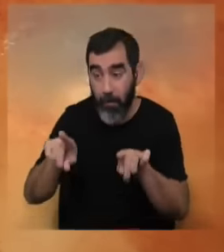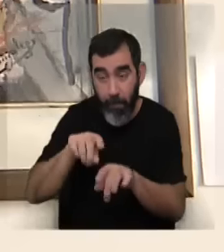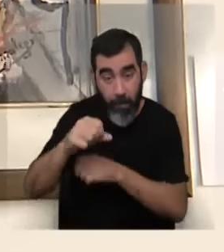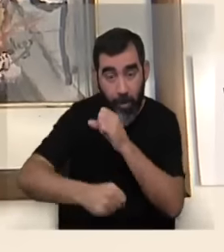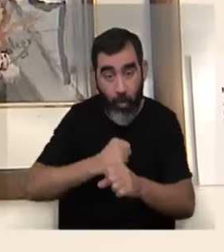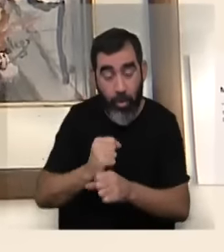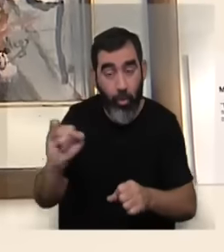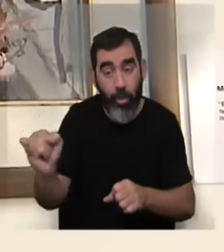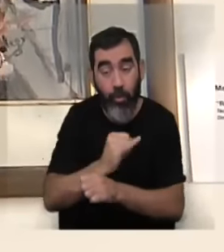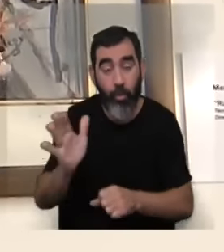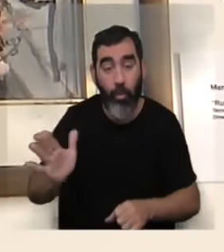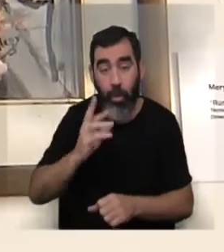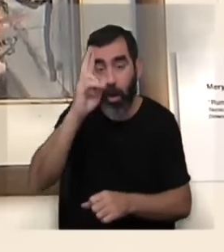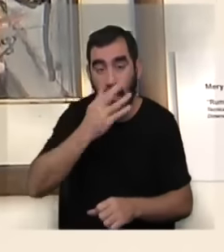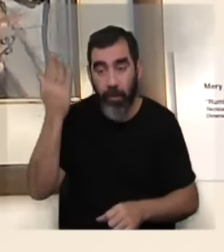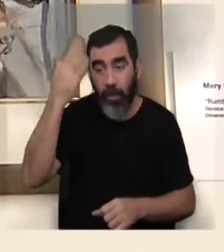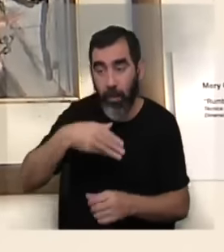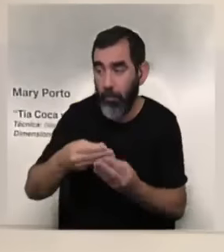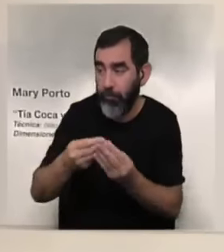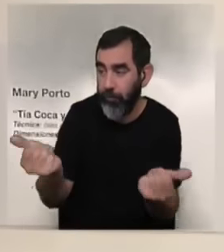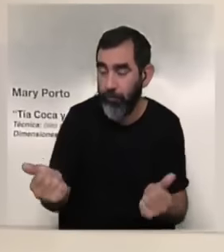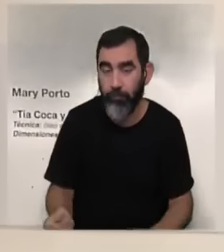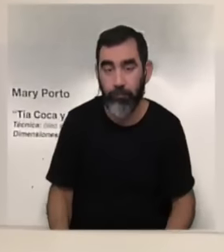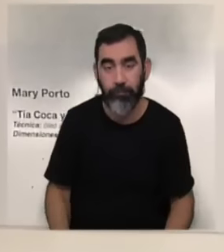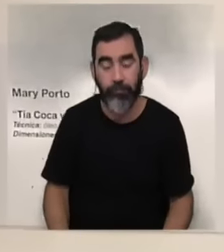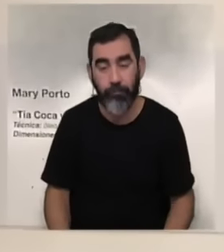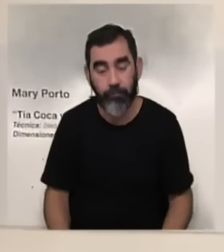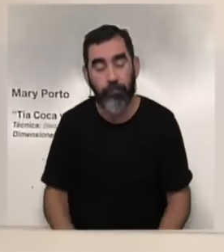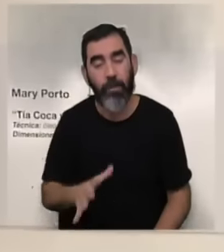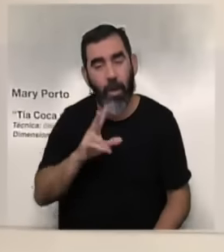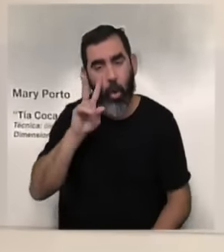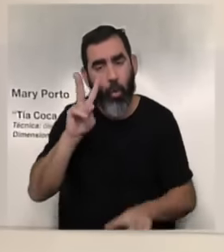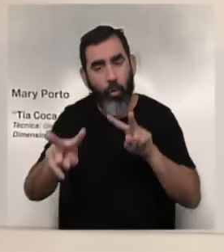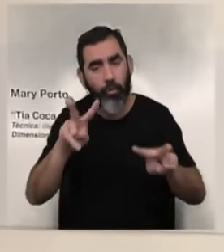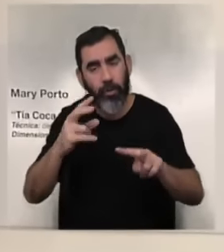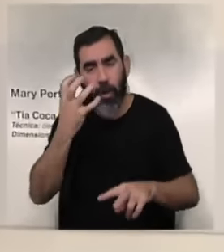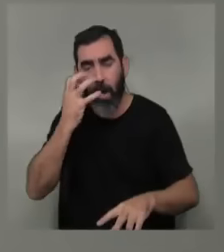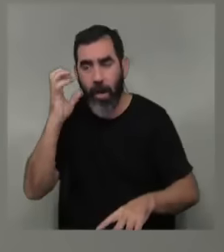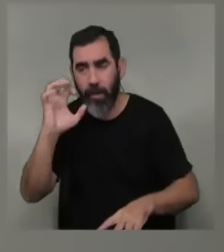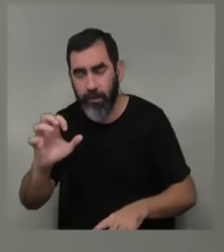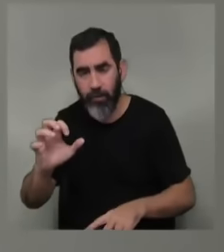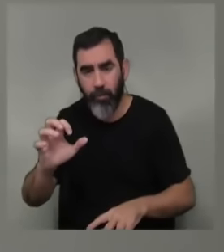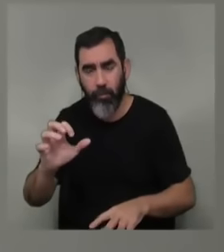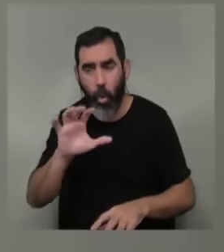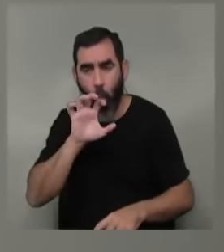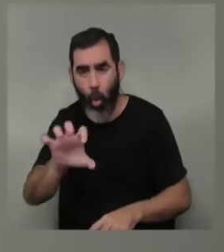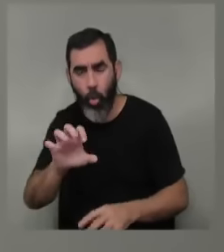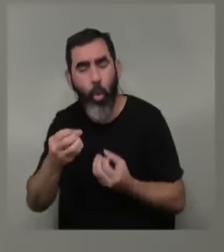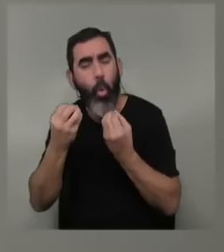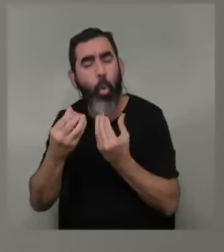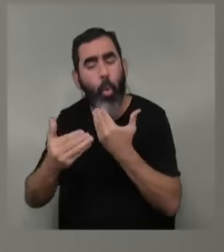el instituto de las mujeres afro ya no estaba hay un observatorio sobre racismo y xenofobia no cómo está